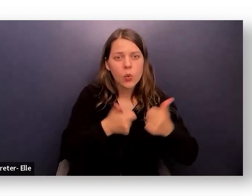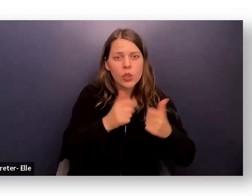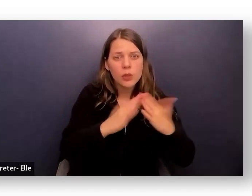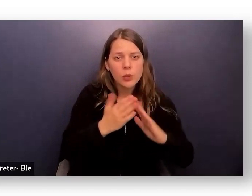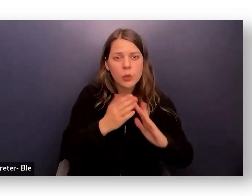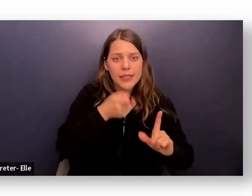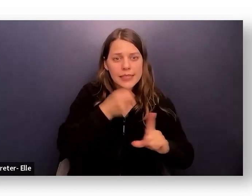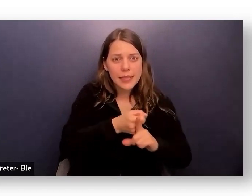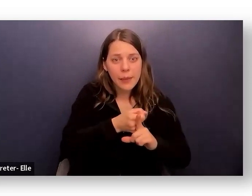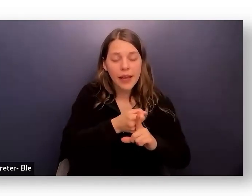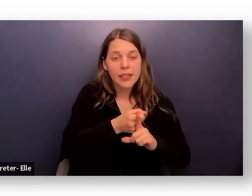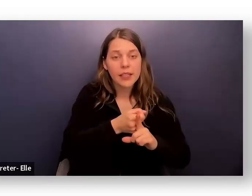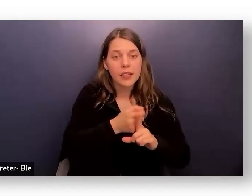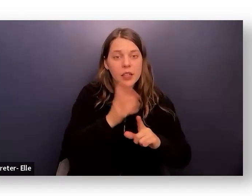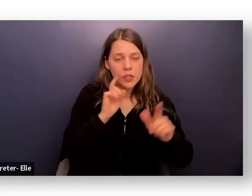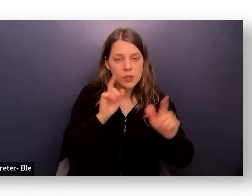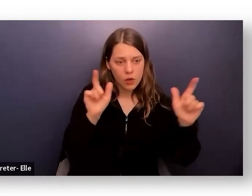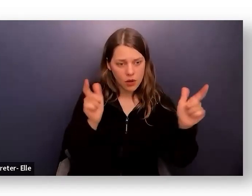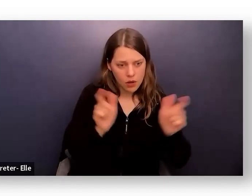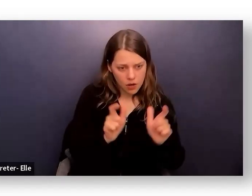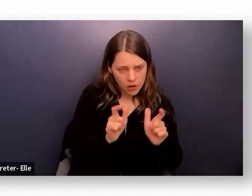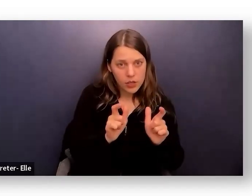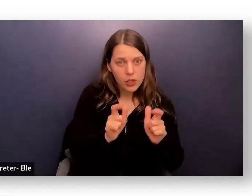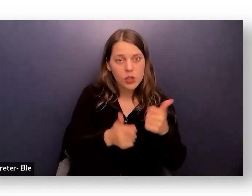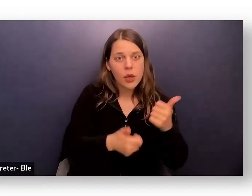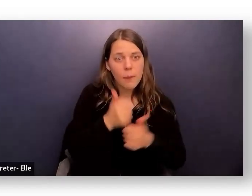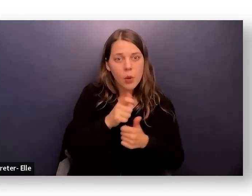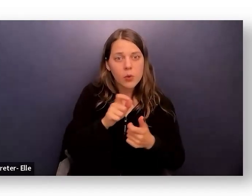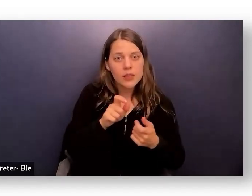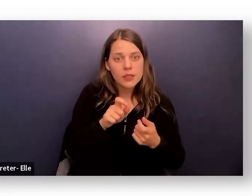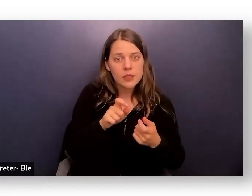que cuál comunidad va a ser impactada.